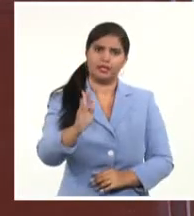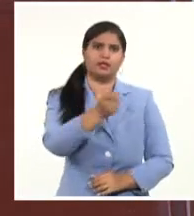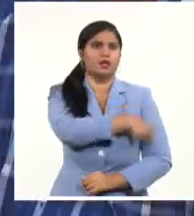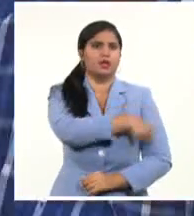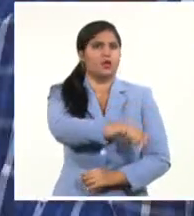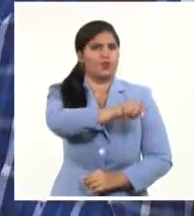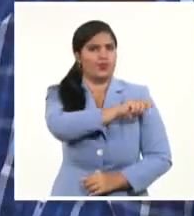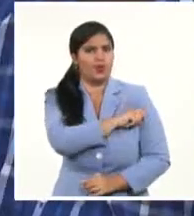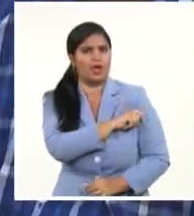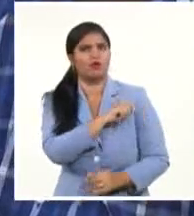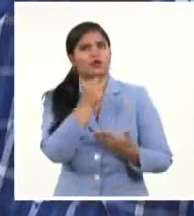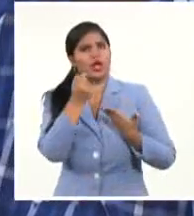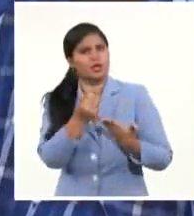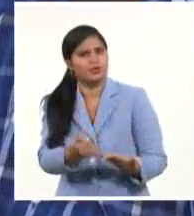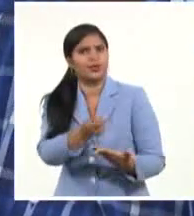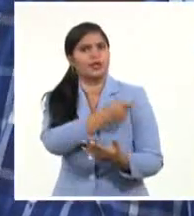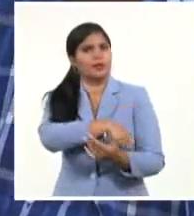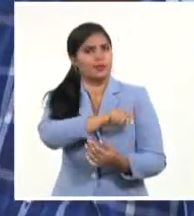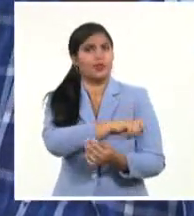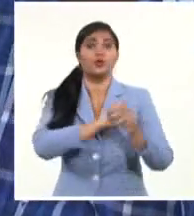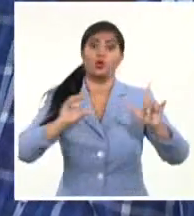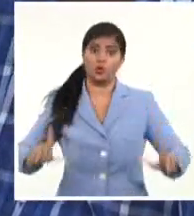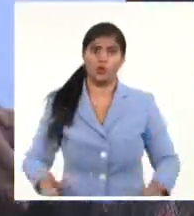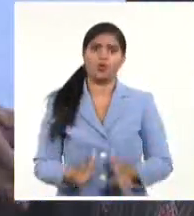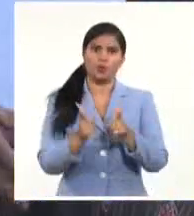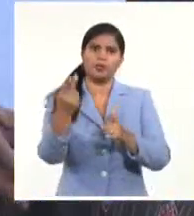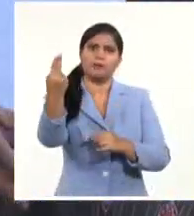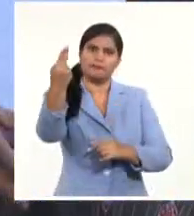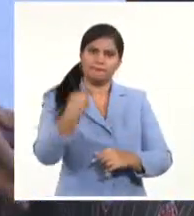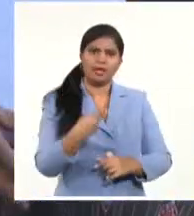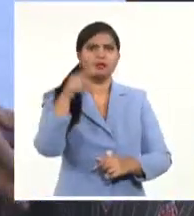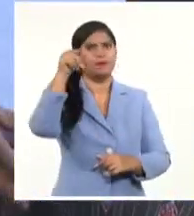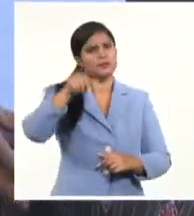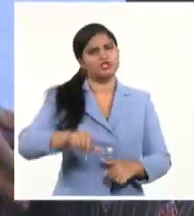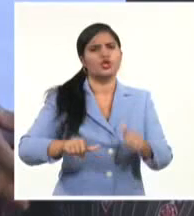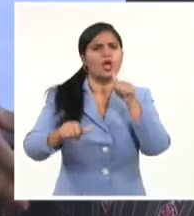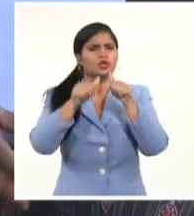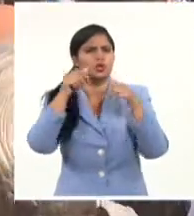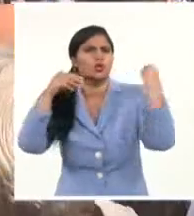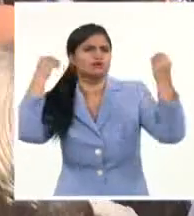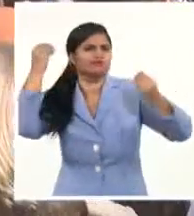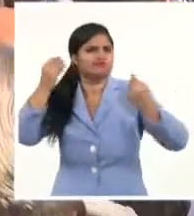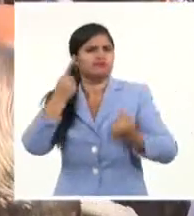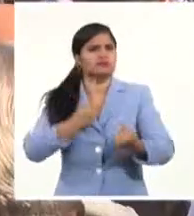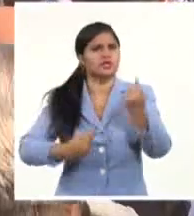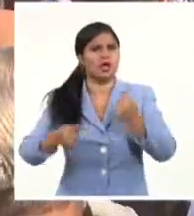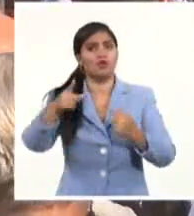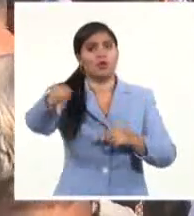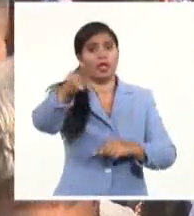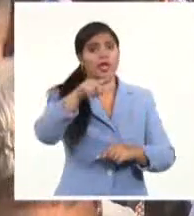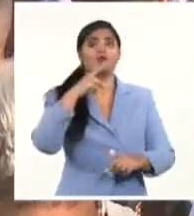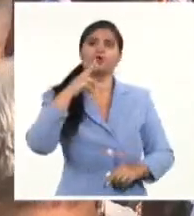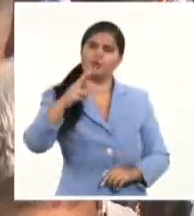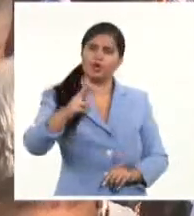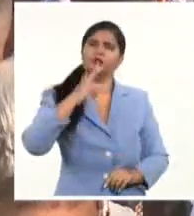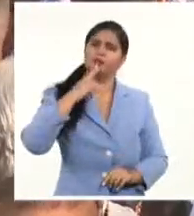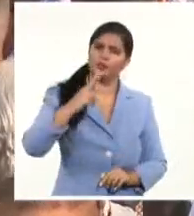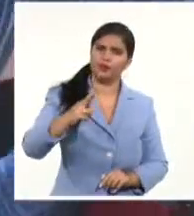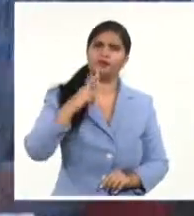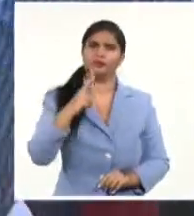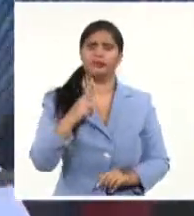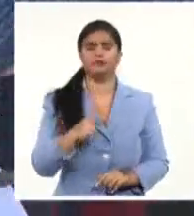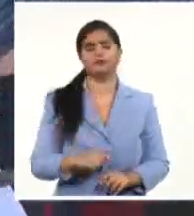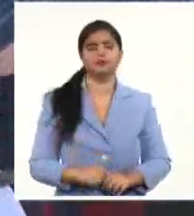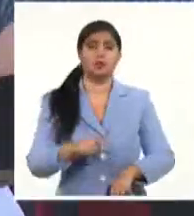con los electores, tramitar inquietudes de quienes los propusieron y eligieron. Es este un momento que